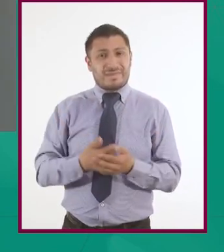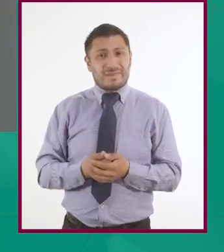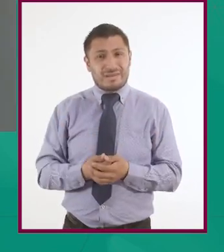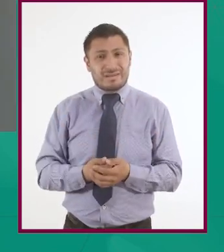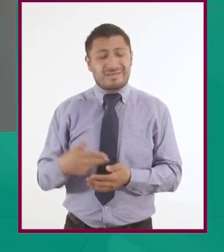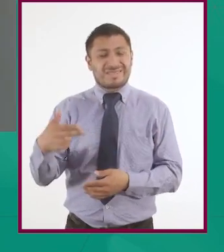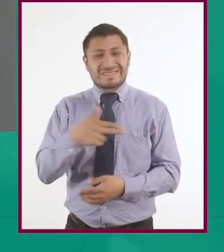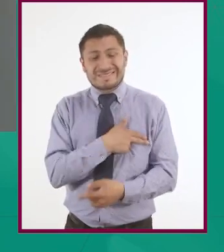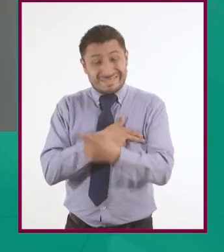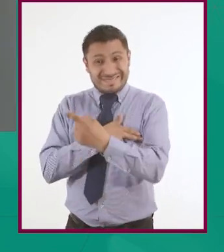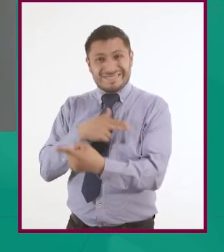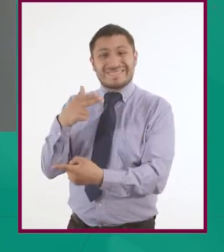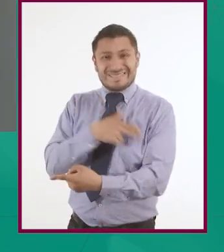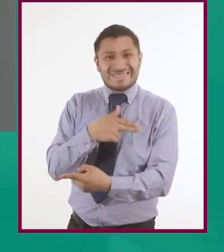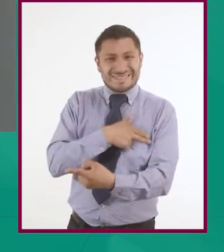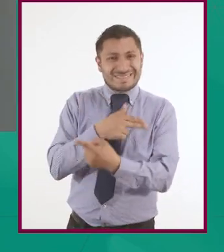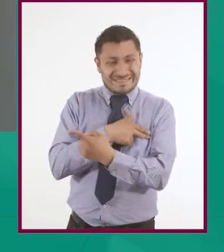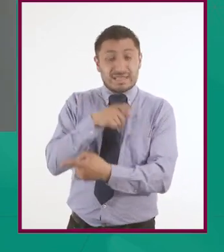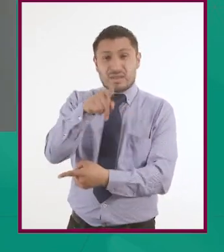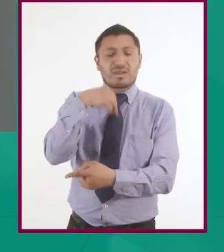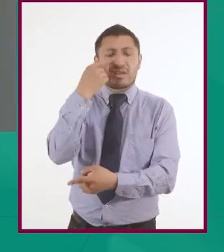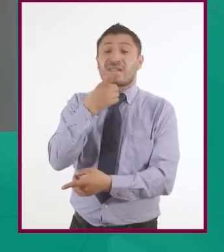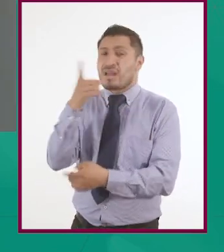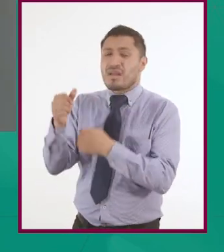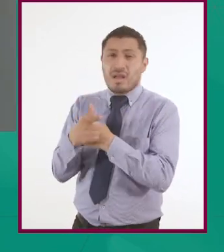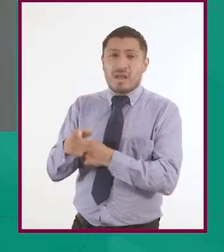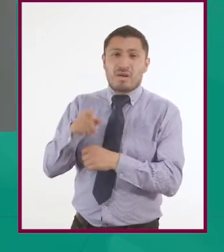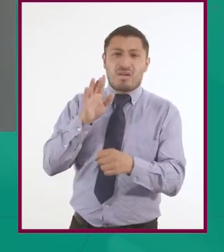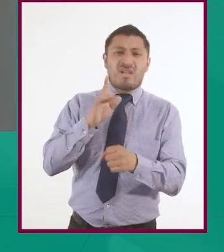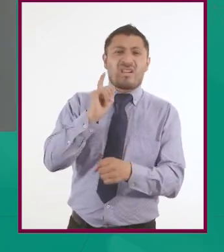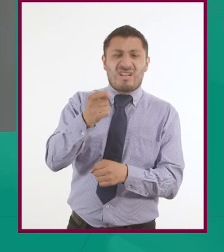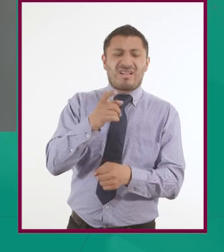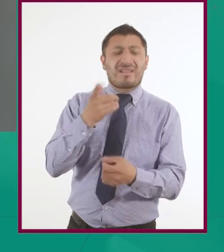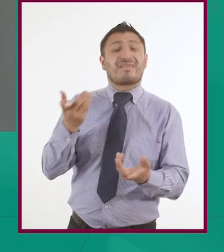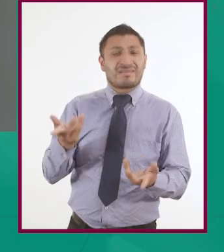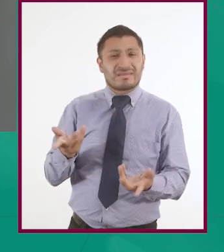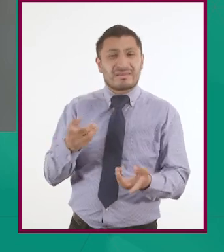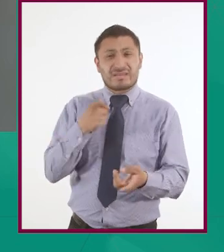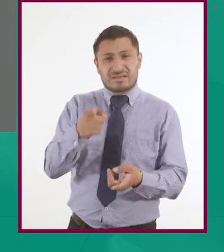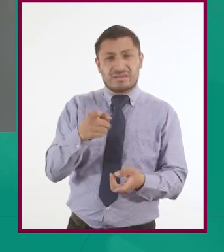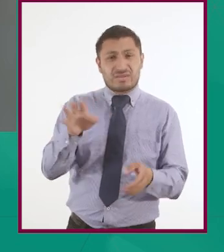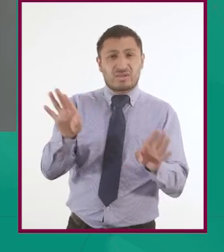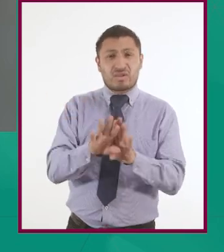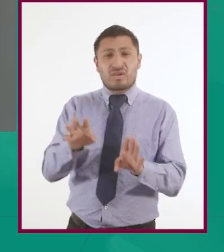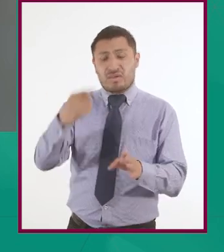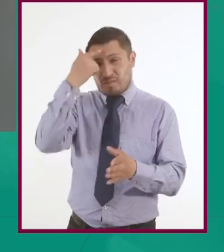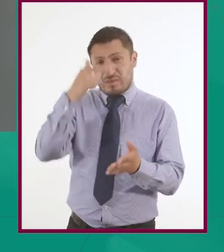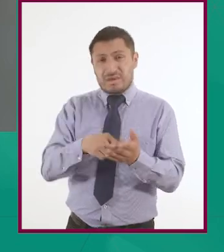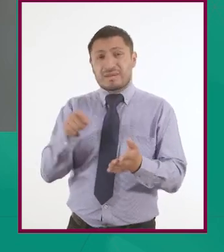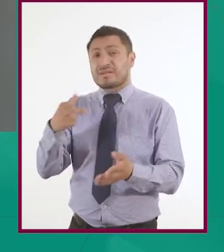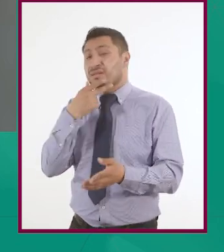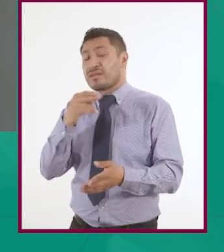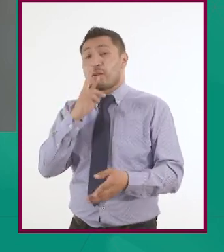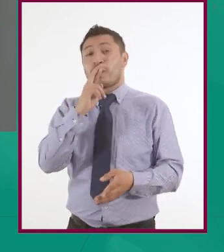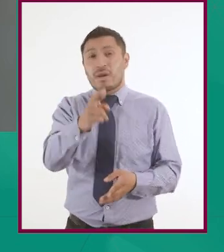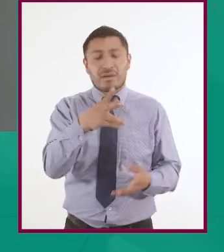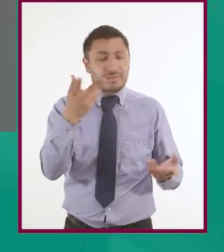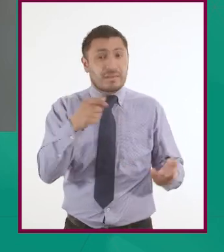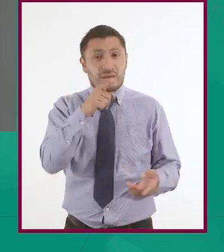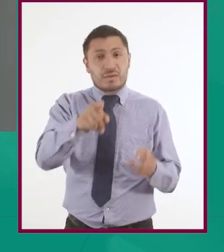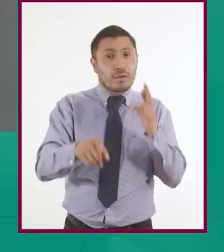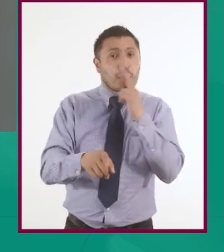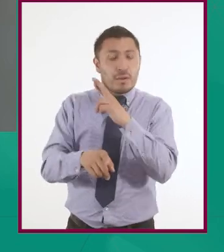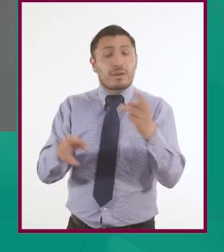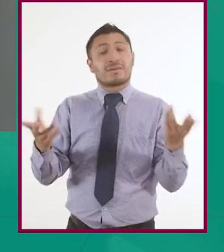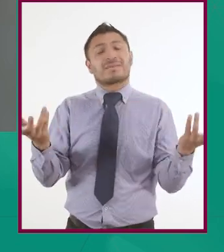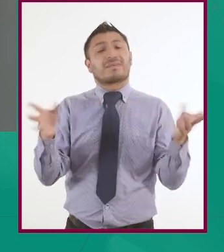Si intentaras decirle algo, ¿qué sería? ¿Cómo crees que te contestaría? ¿Y qué nueva respuesta le